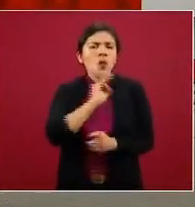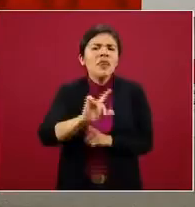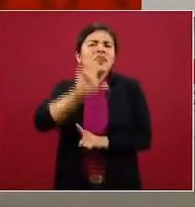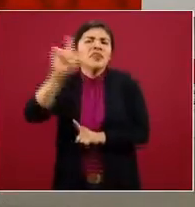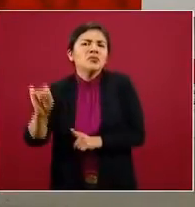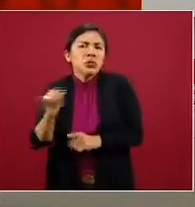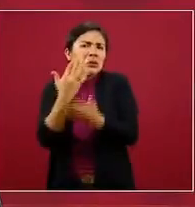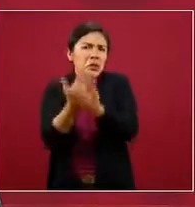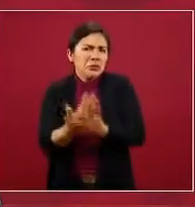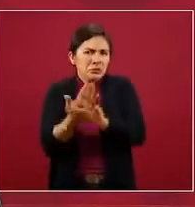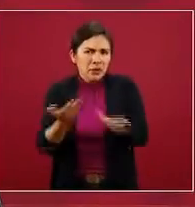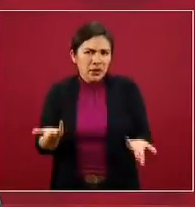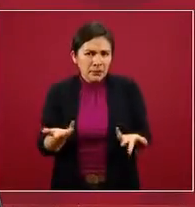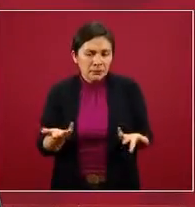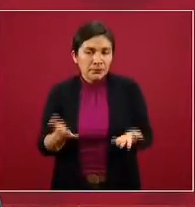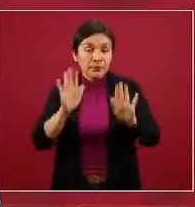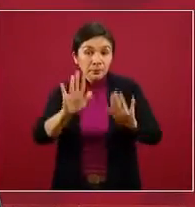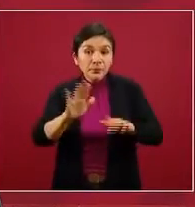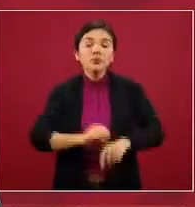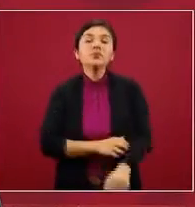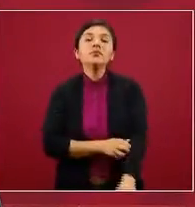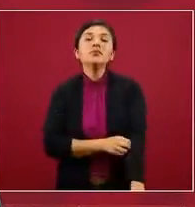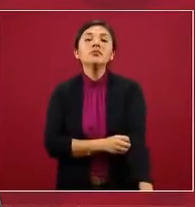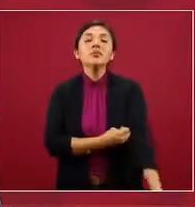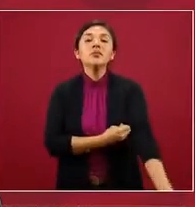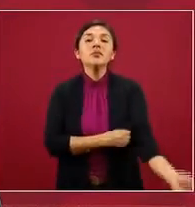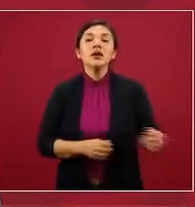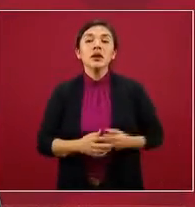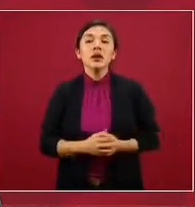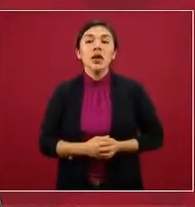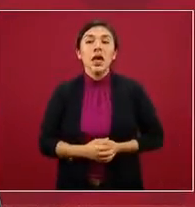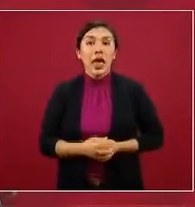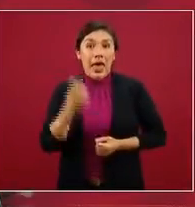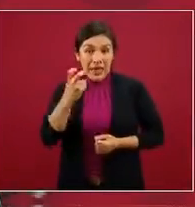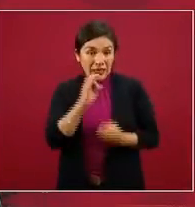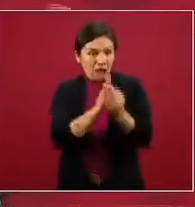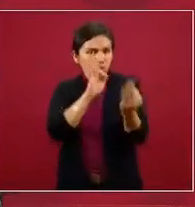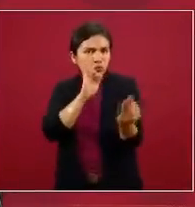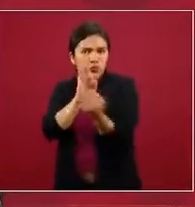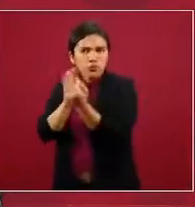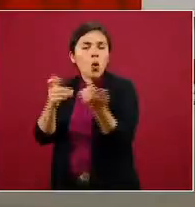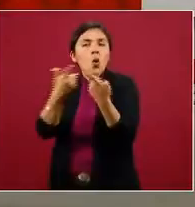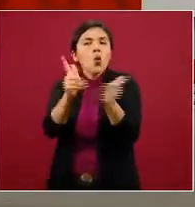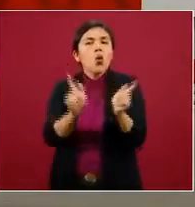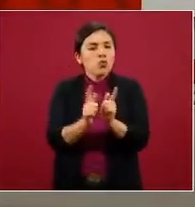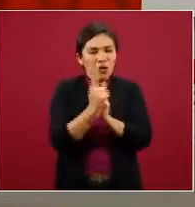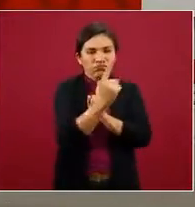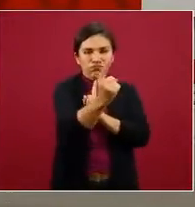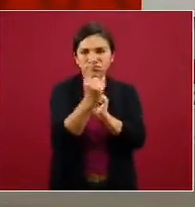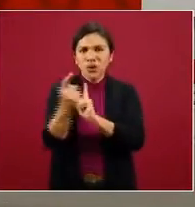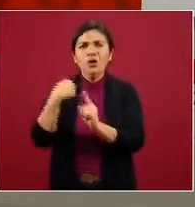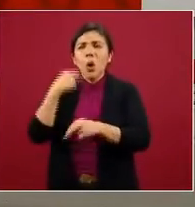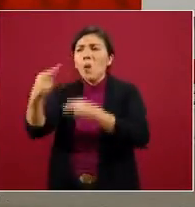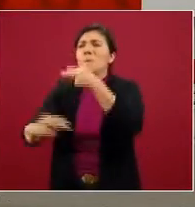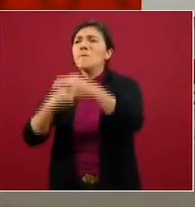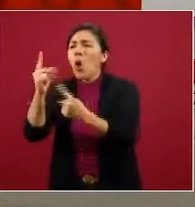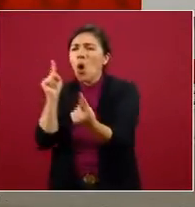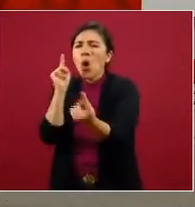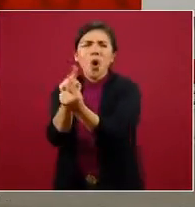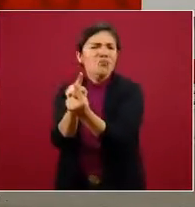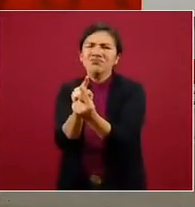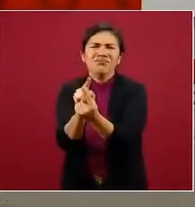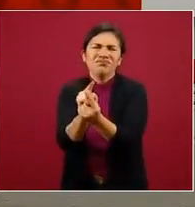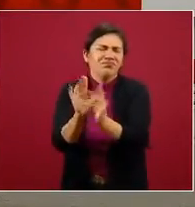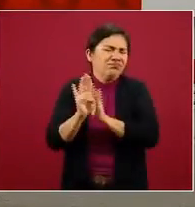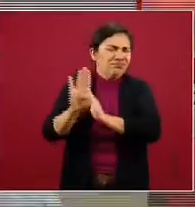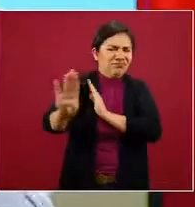podría esperar. Ahora, esa es la sana distancia colectiva. No me acerco en forma